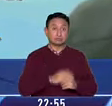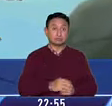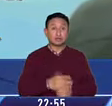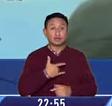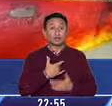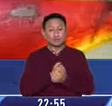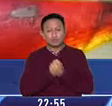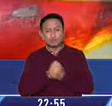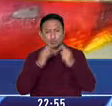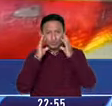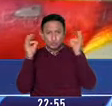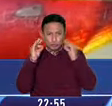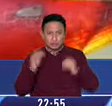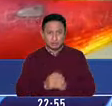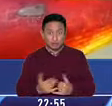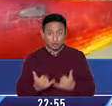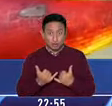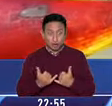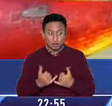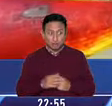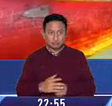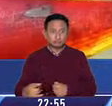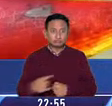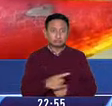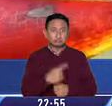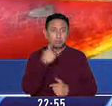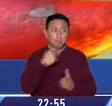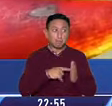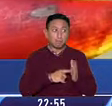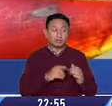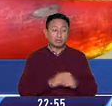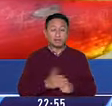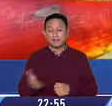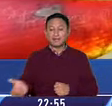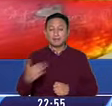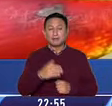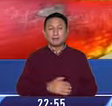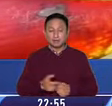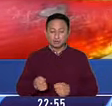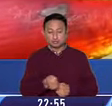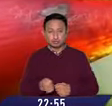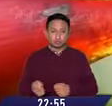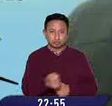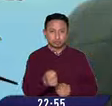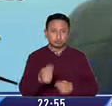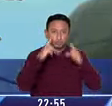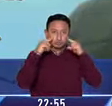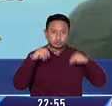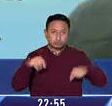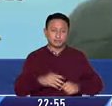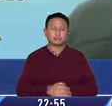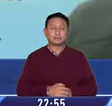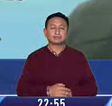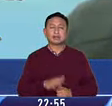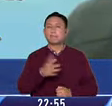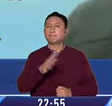gatos, pero hoy en día existen prácticas como sacarlos a pasear con correas. Se estima